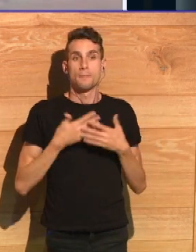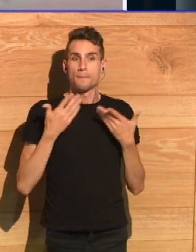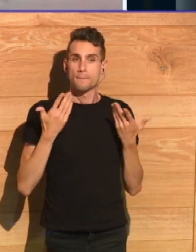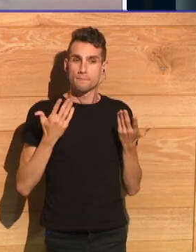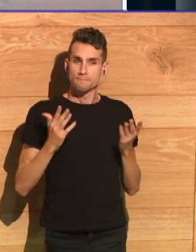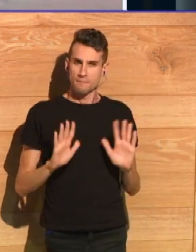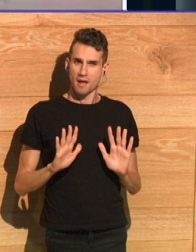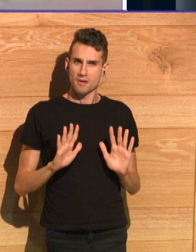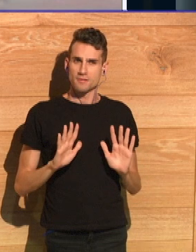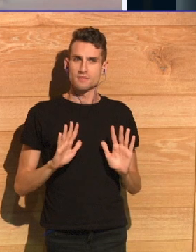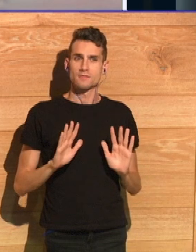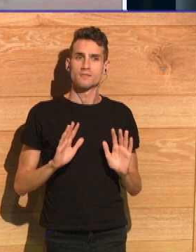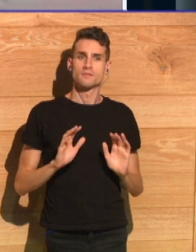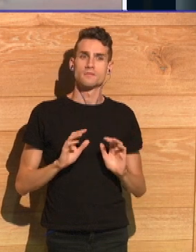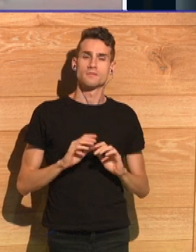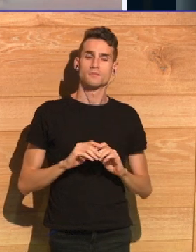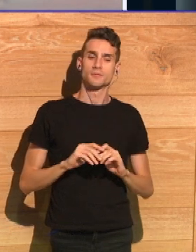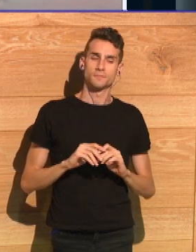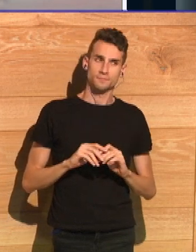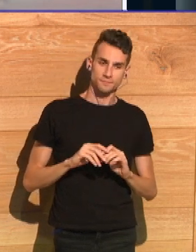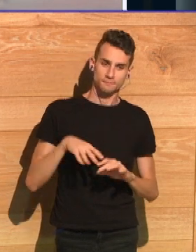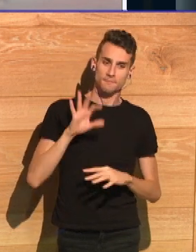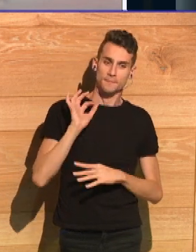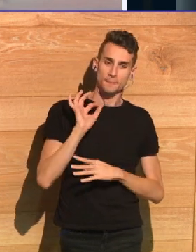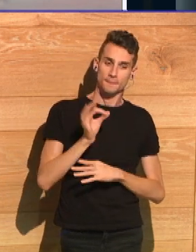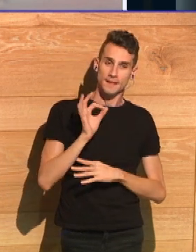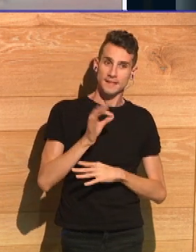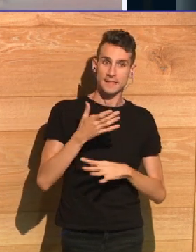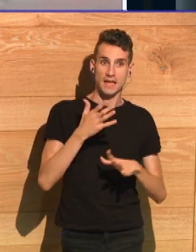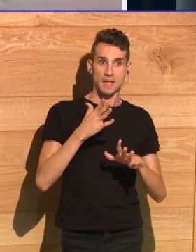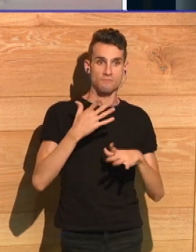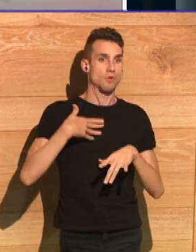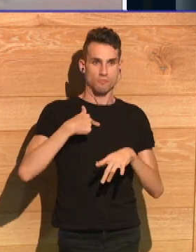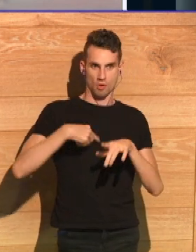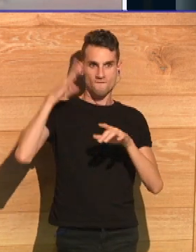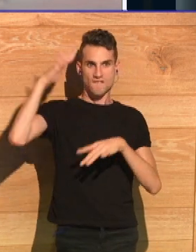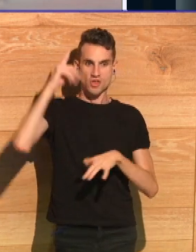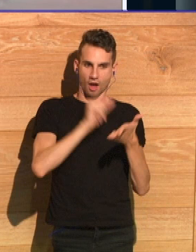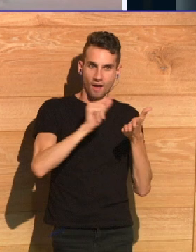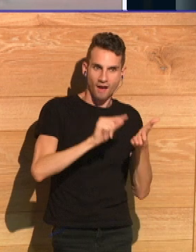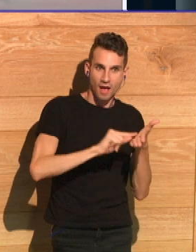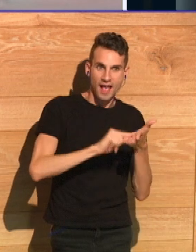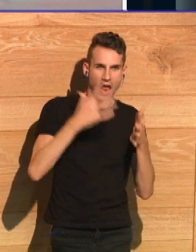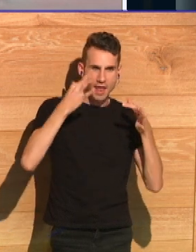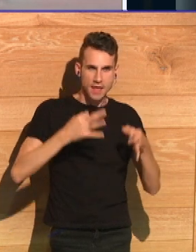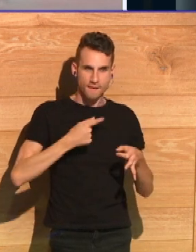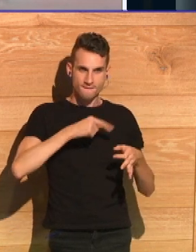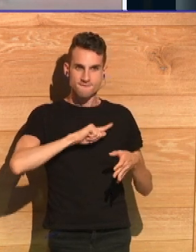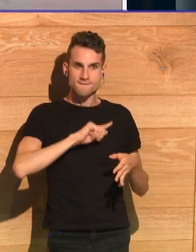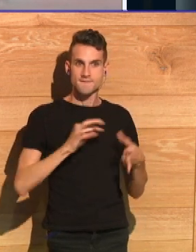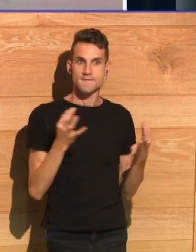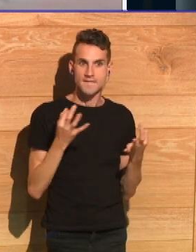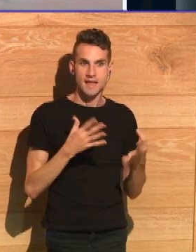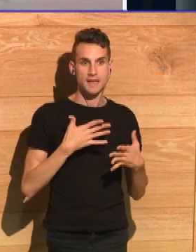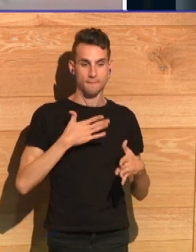Pero incluso es verdad que aun escribiendo ficción, yo sentía que en realidad mi misión con